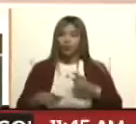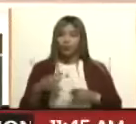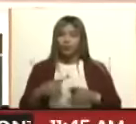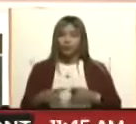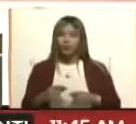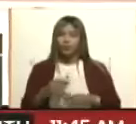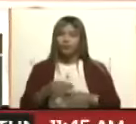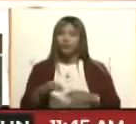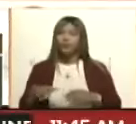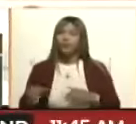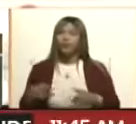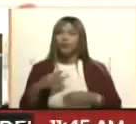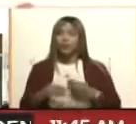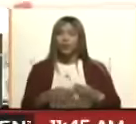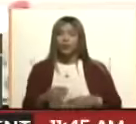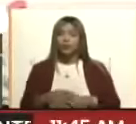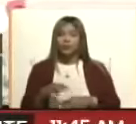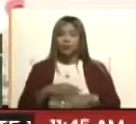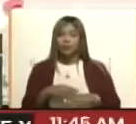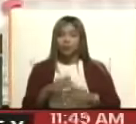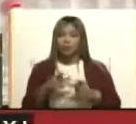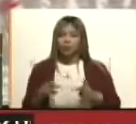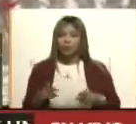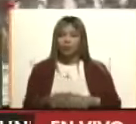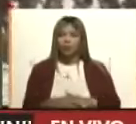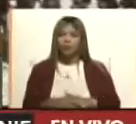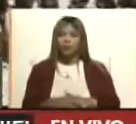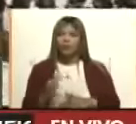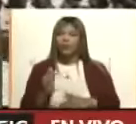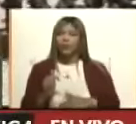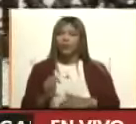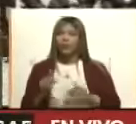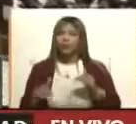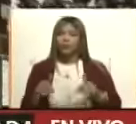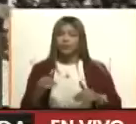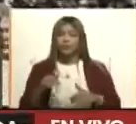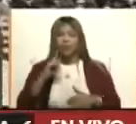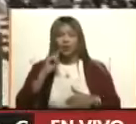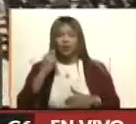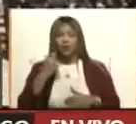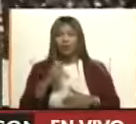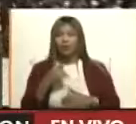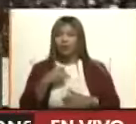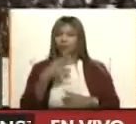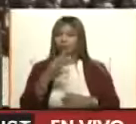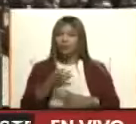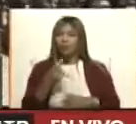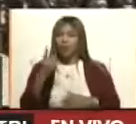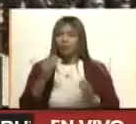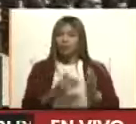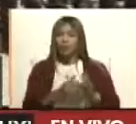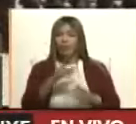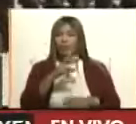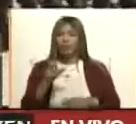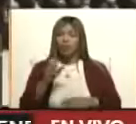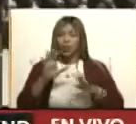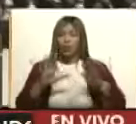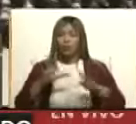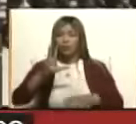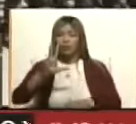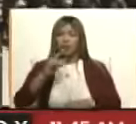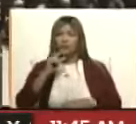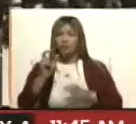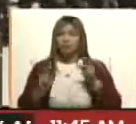El despliegue que va a realizar el Ministerio Público durante estas elecciones, recordemos, ha dicho 1.393